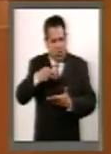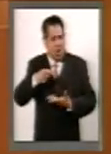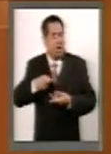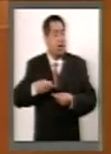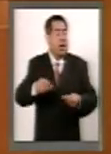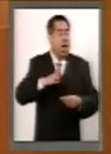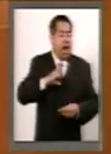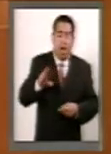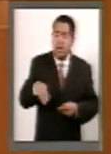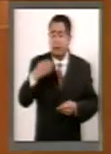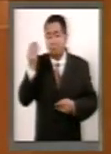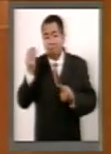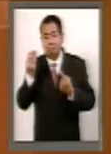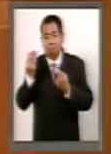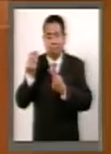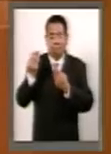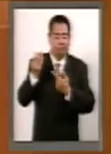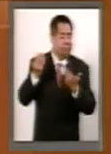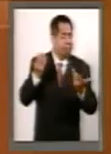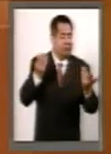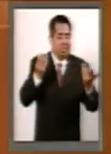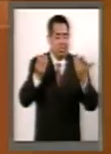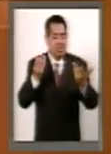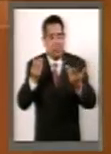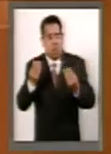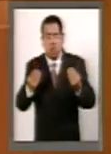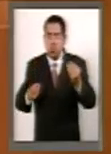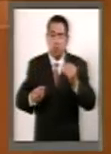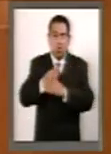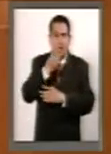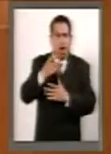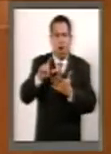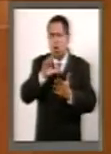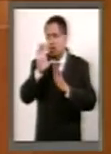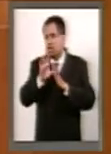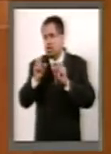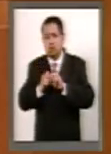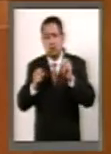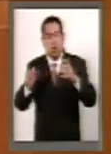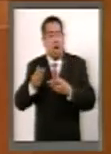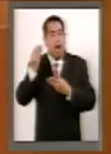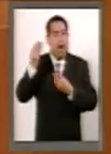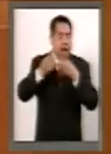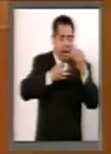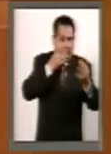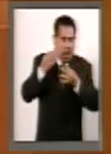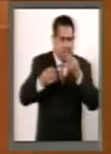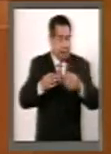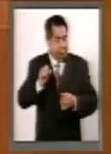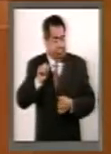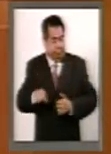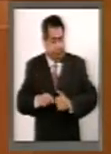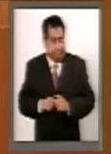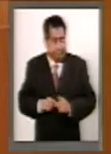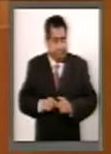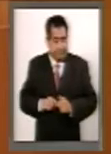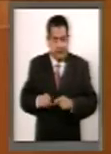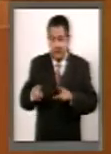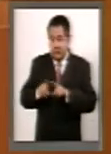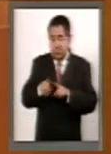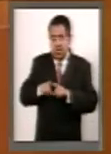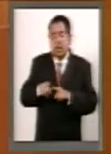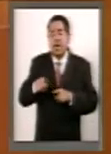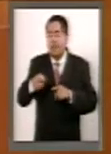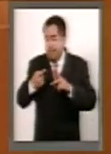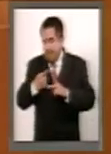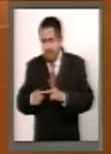la existencia y el surgimiento de un nuevo orden constitucional y al propio tiempo el